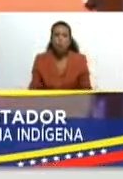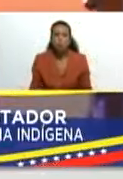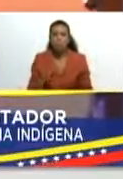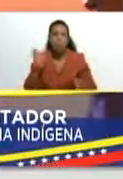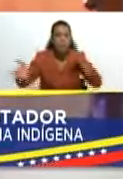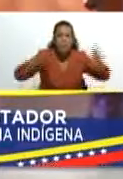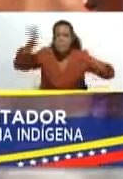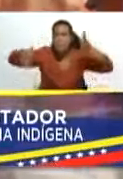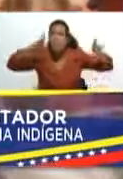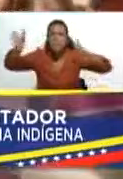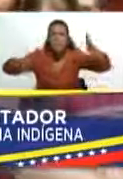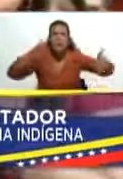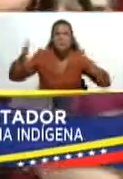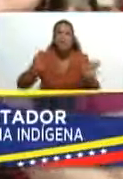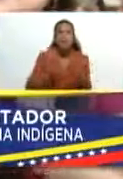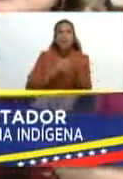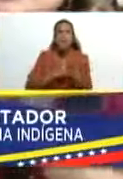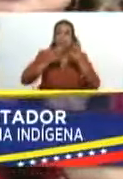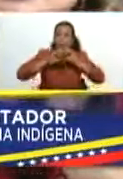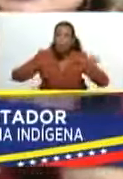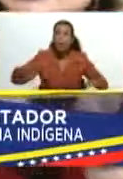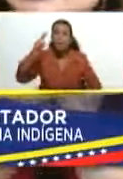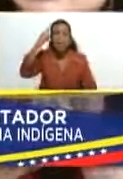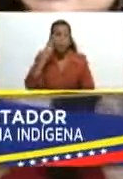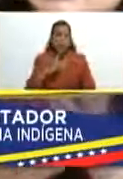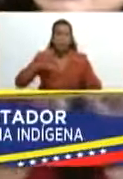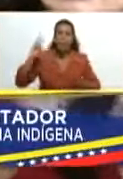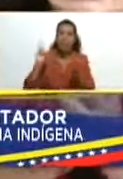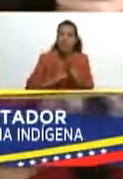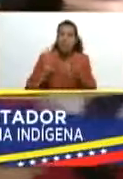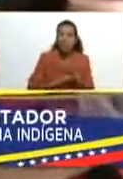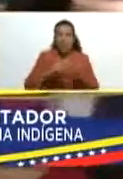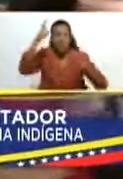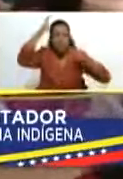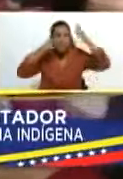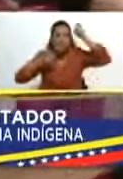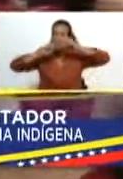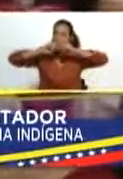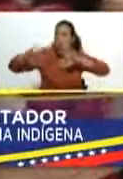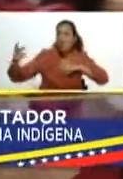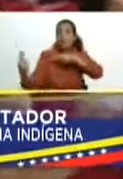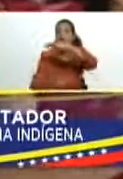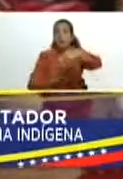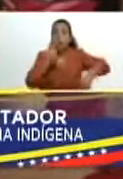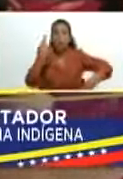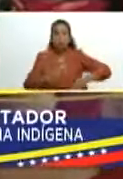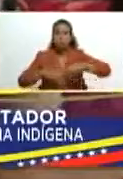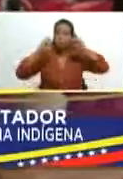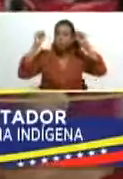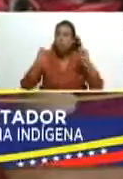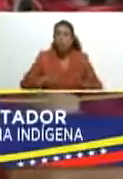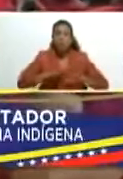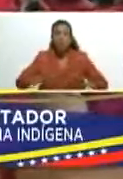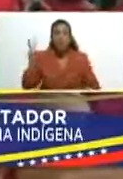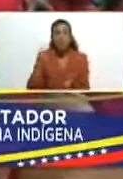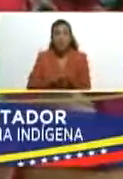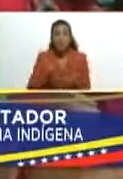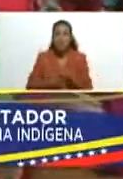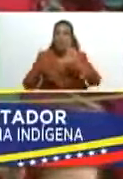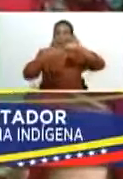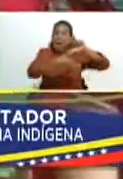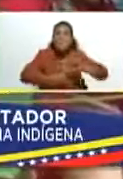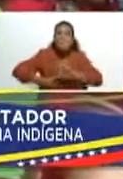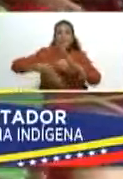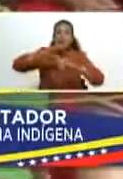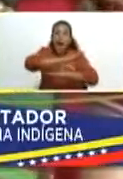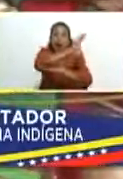del mundo. Llegará la verdad bolivariana, la verdad chavista, la verdad revolucionaria, la verdad de Venezuela y de América Latina y